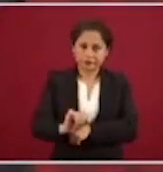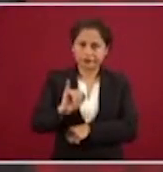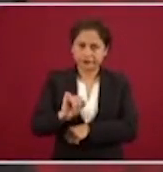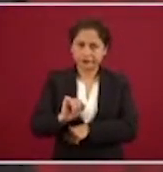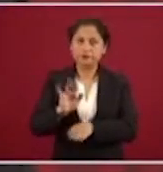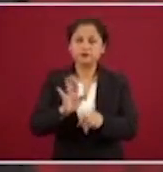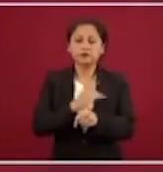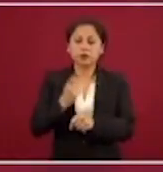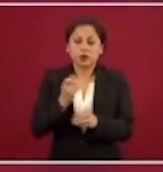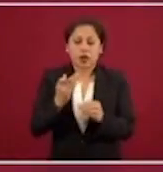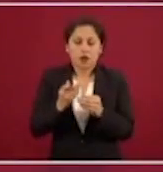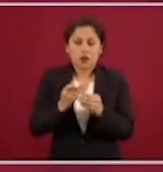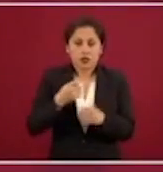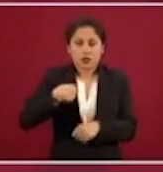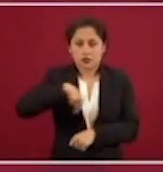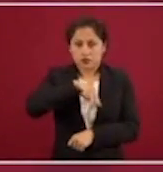preparando